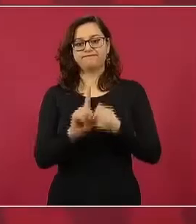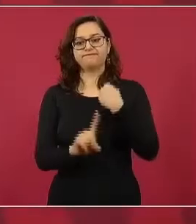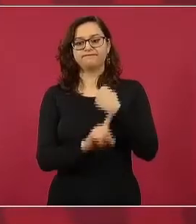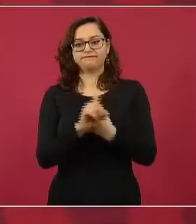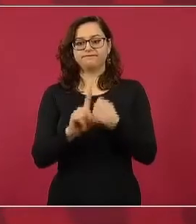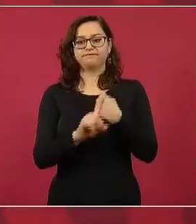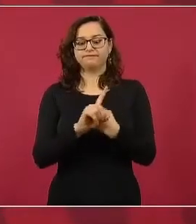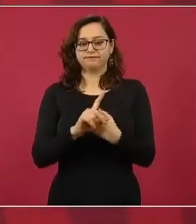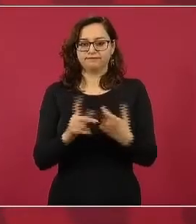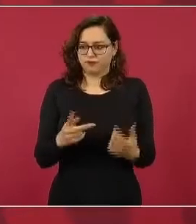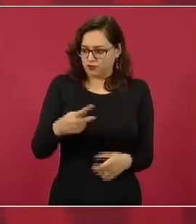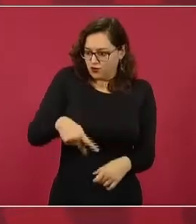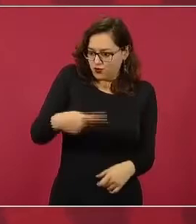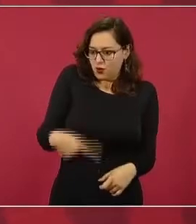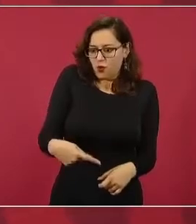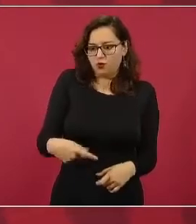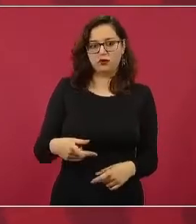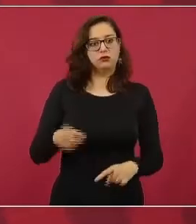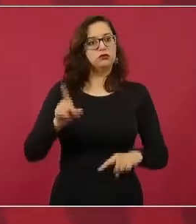supuestamente autónomos?